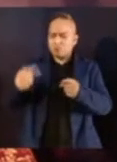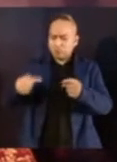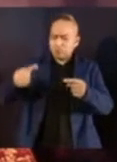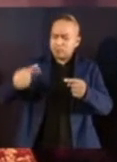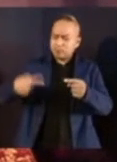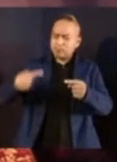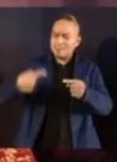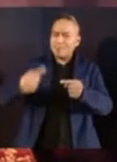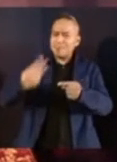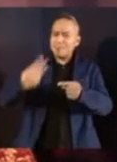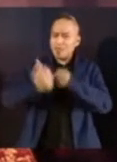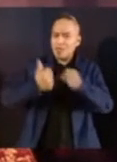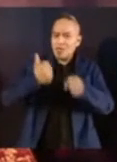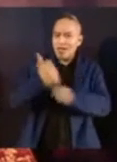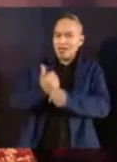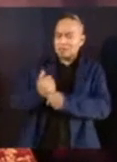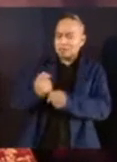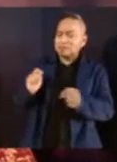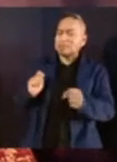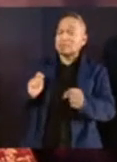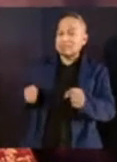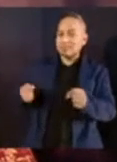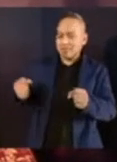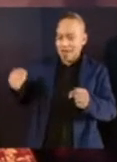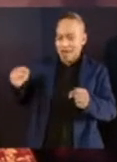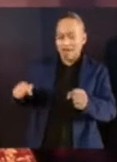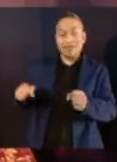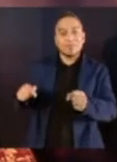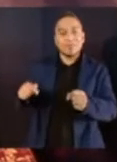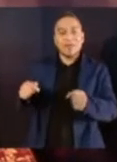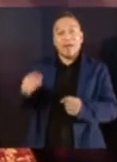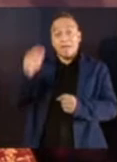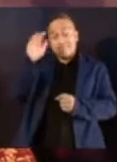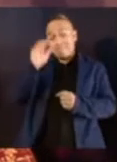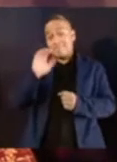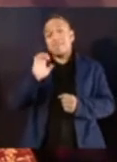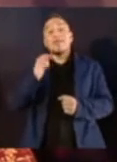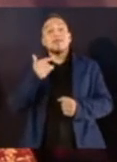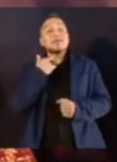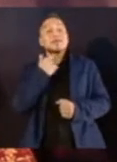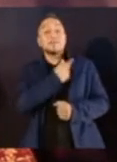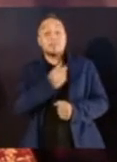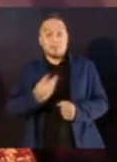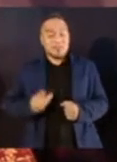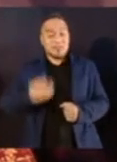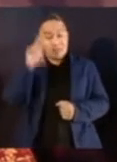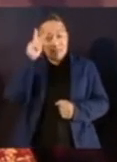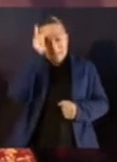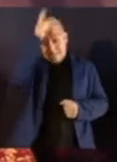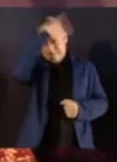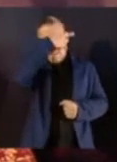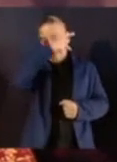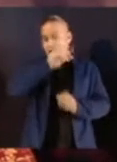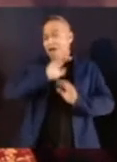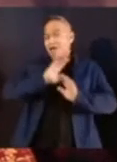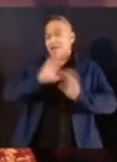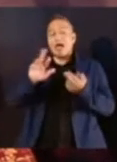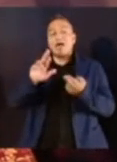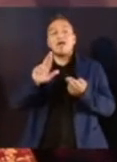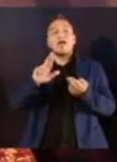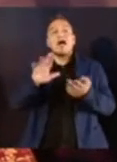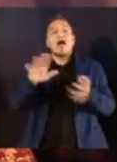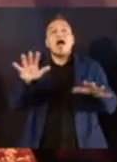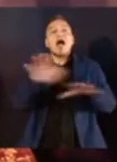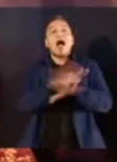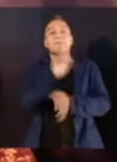gobierno anterior, del gobierno del señor Peña Nieto, que era una reforma que, entre muchas otras cosas,